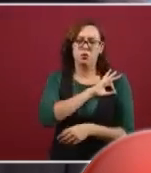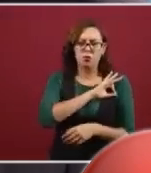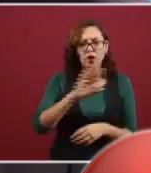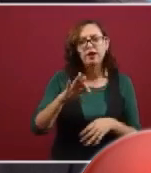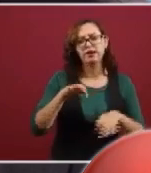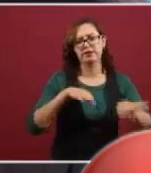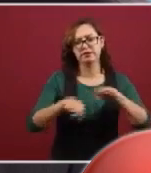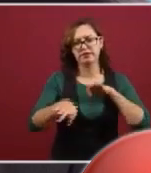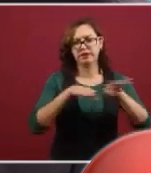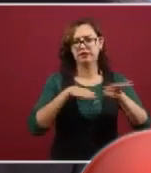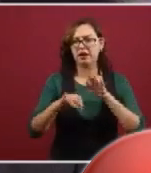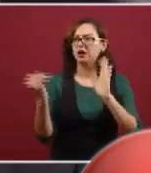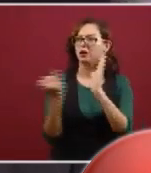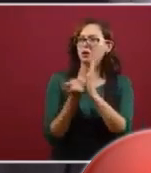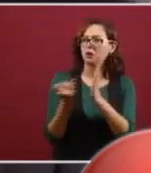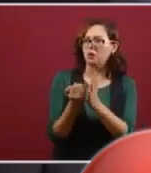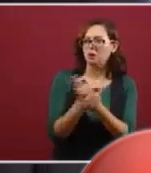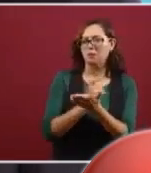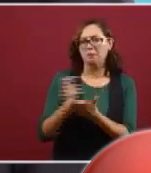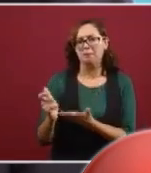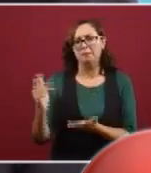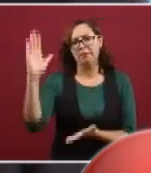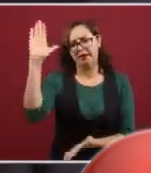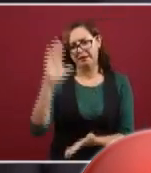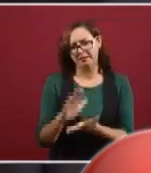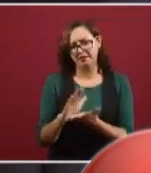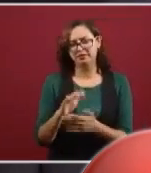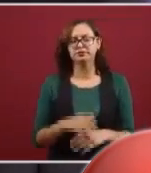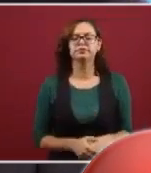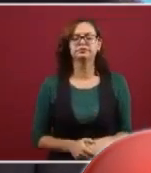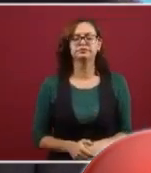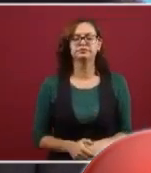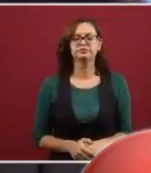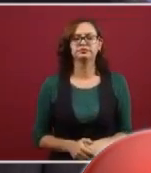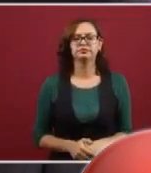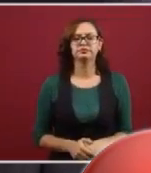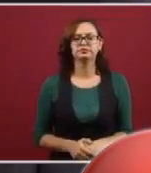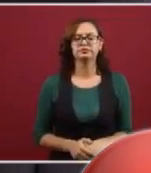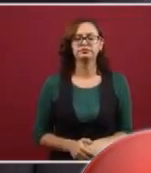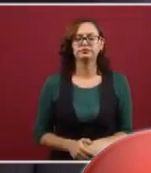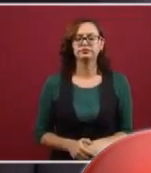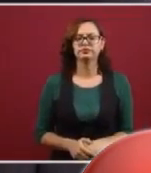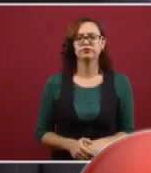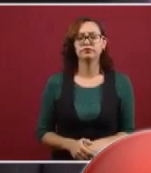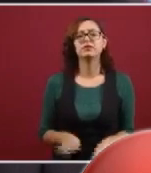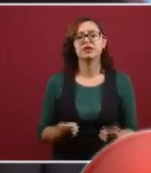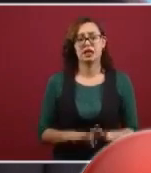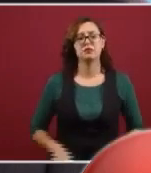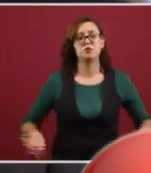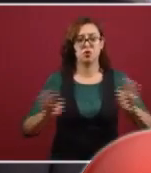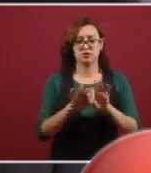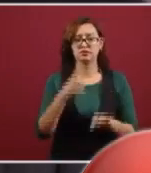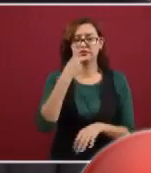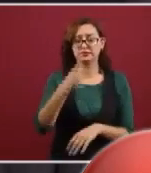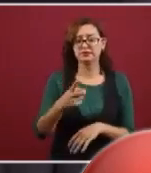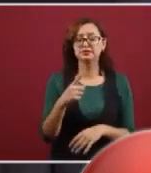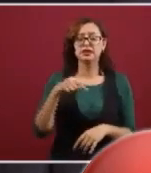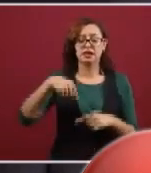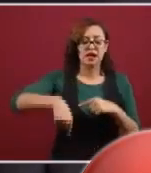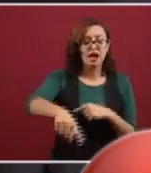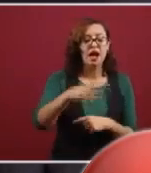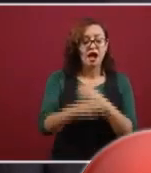la producción de petróleo. Cabe señalar que como una primera medida para este año